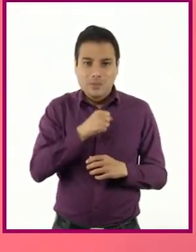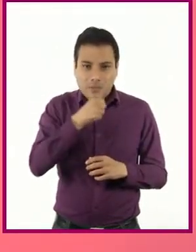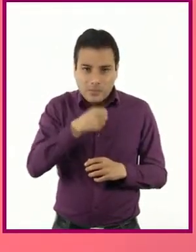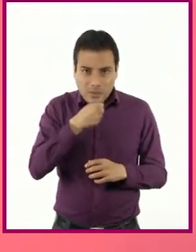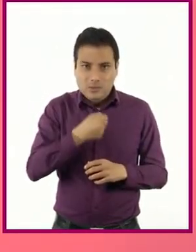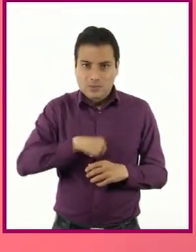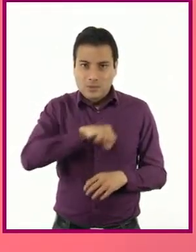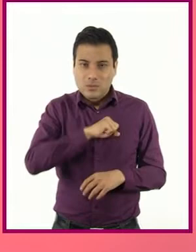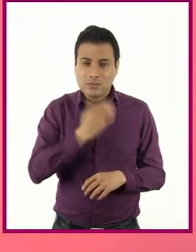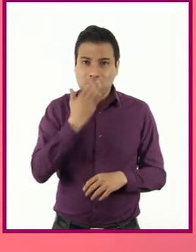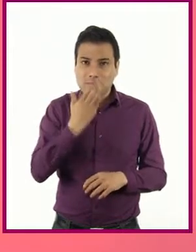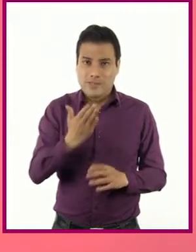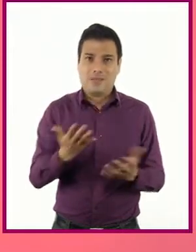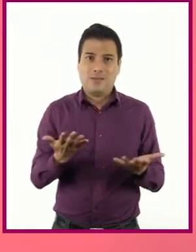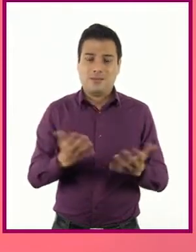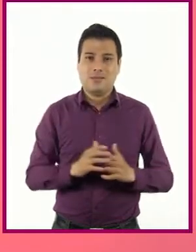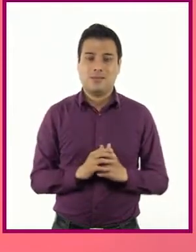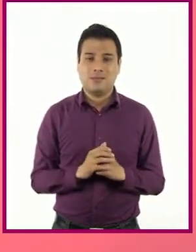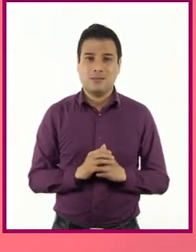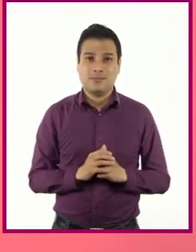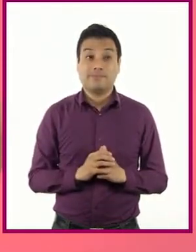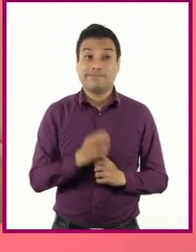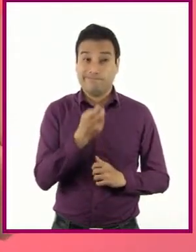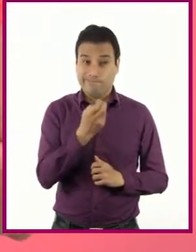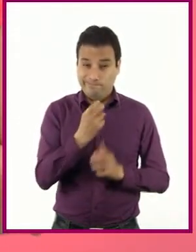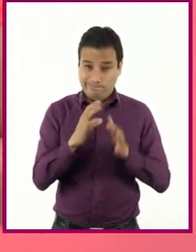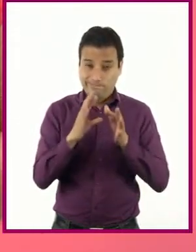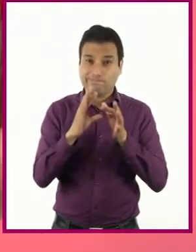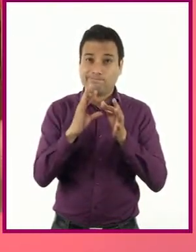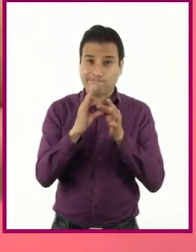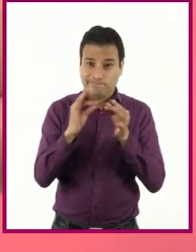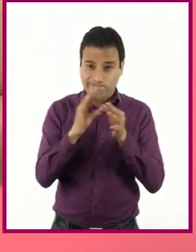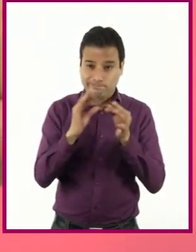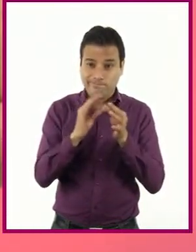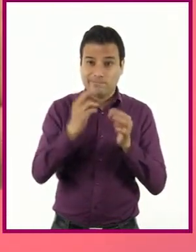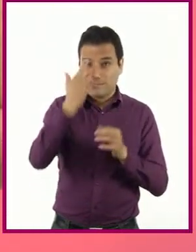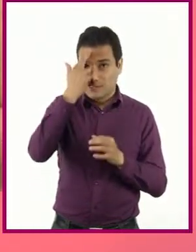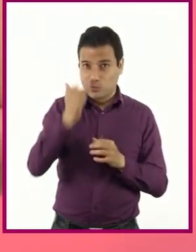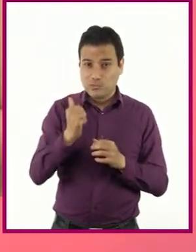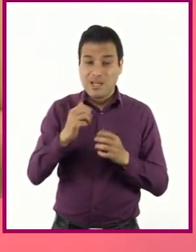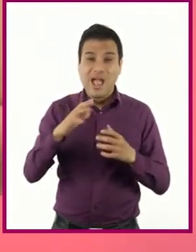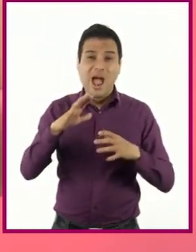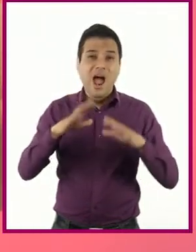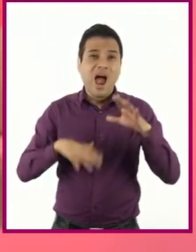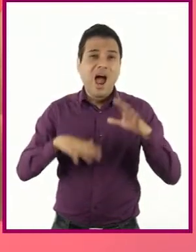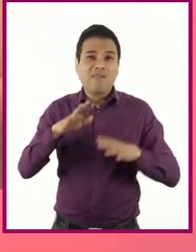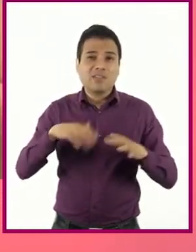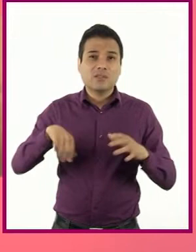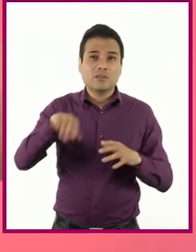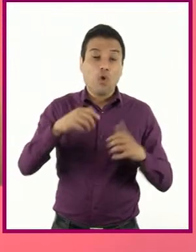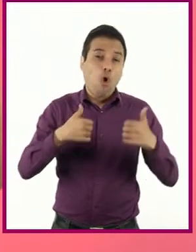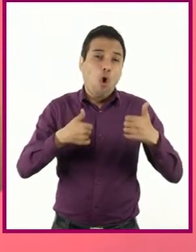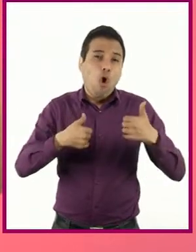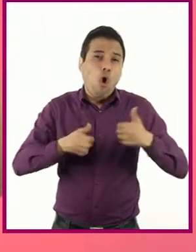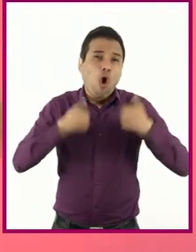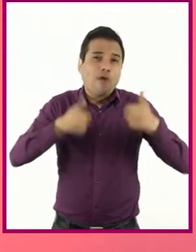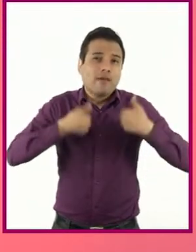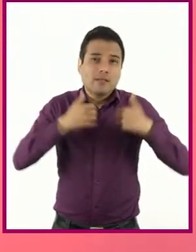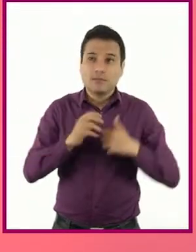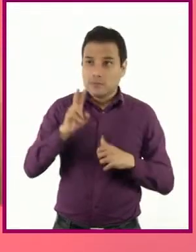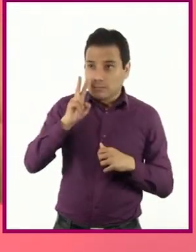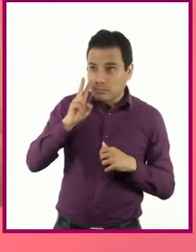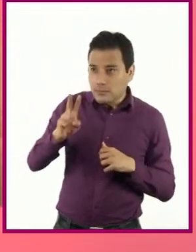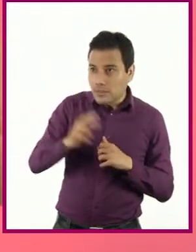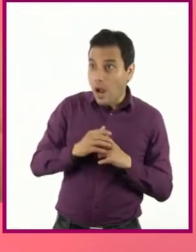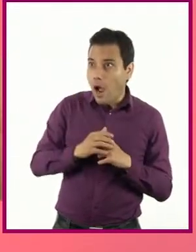salud. Esto que refieres es muy importante porque muchas veces, por imitación, las y los adolescentes